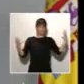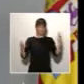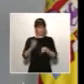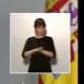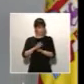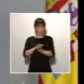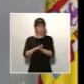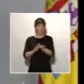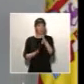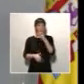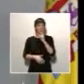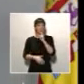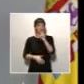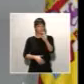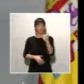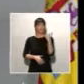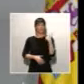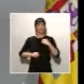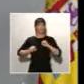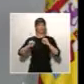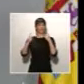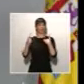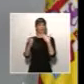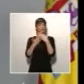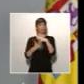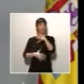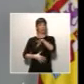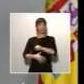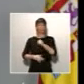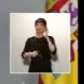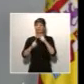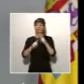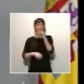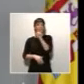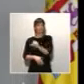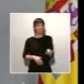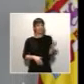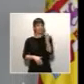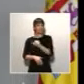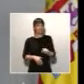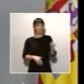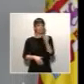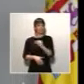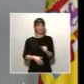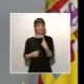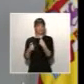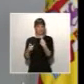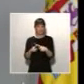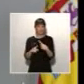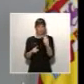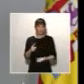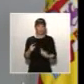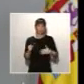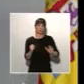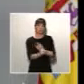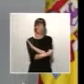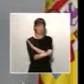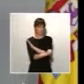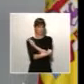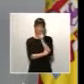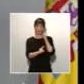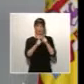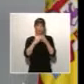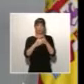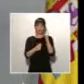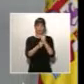compra para garantizar la cobertura semanal de las necesidades de los productos esenciales para la lucha contra esta infección.